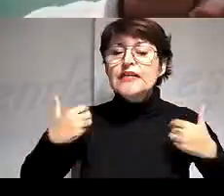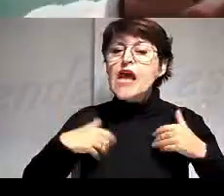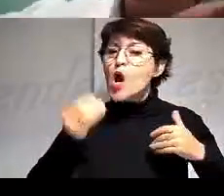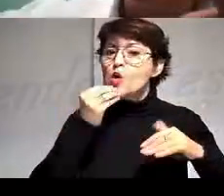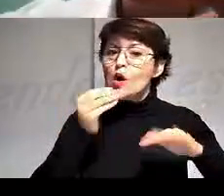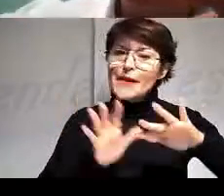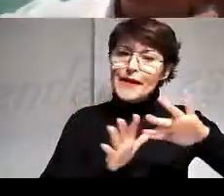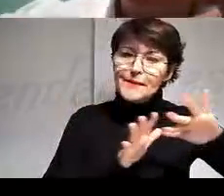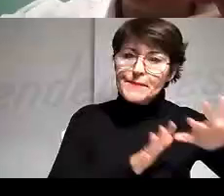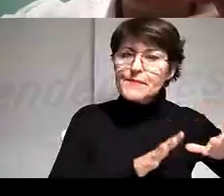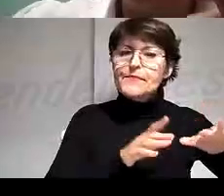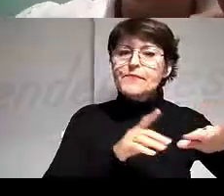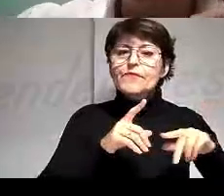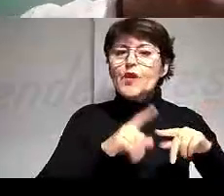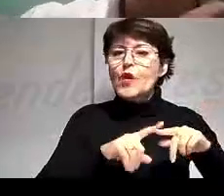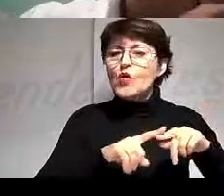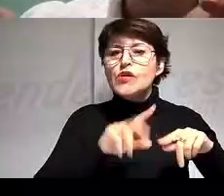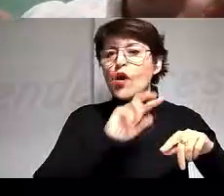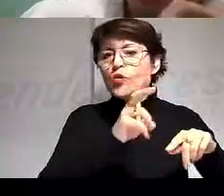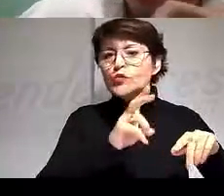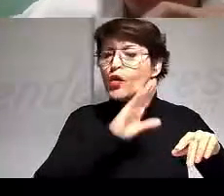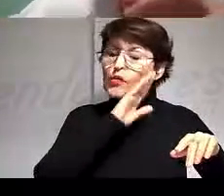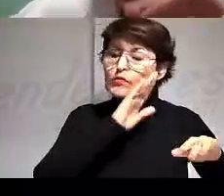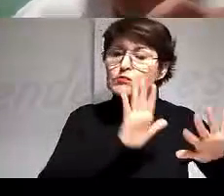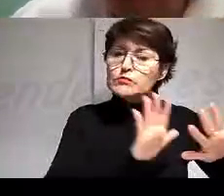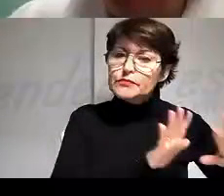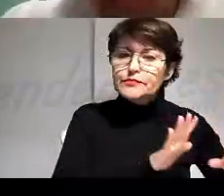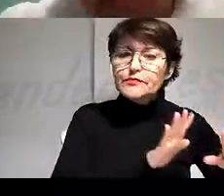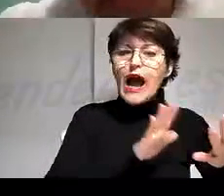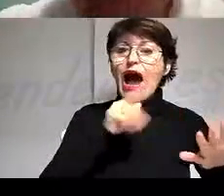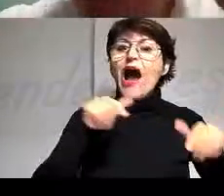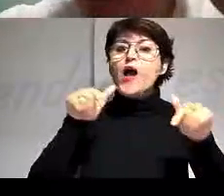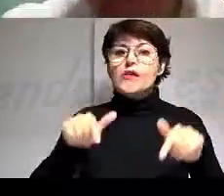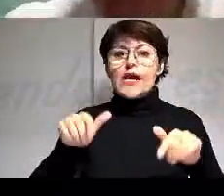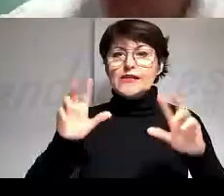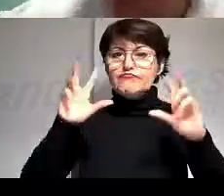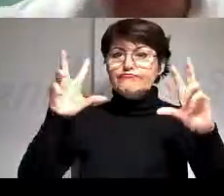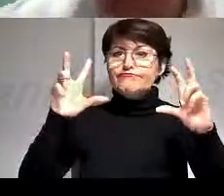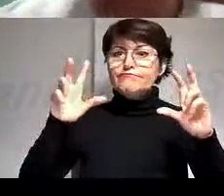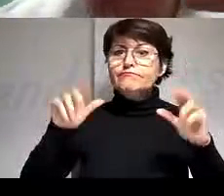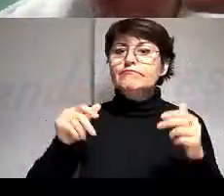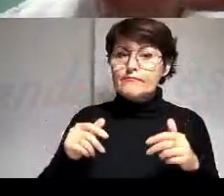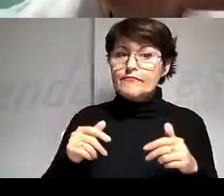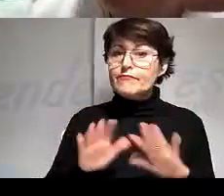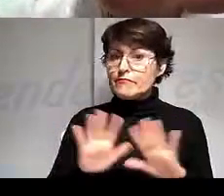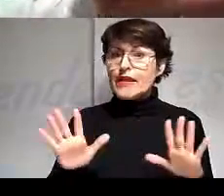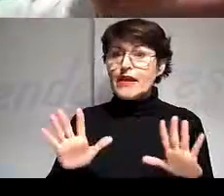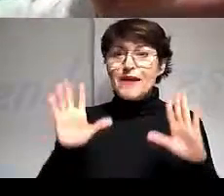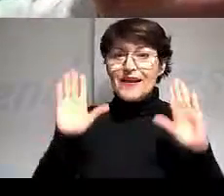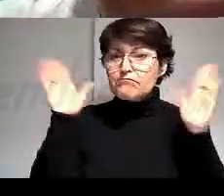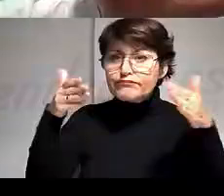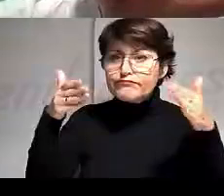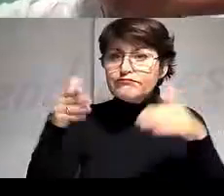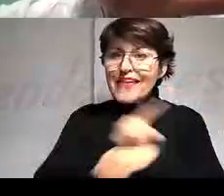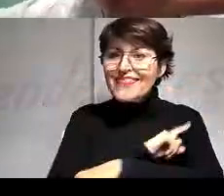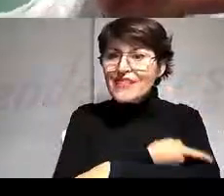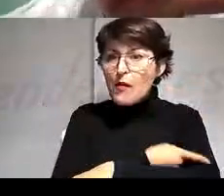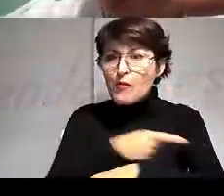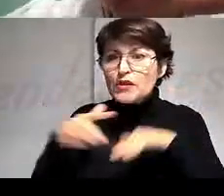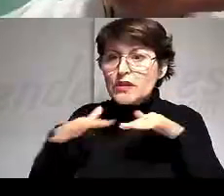vamos a dejar de lado otros placeres. Si podemos aguantar la vejiga, no vamos a orinar, no vamos a ir al